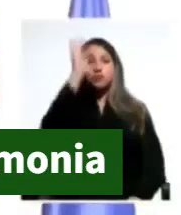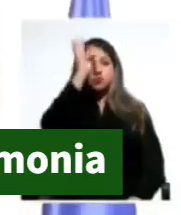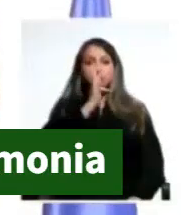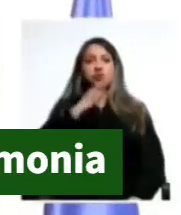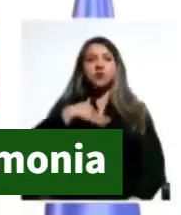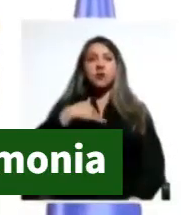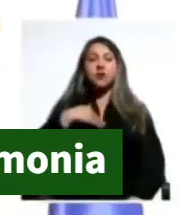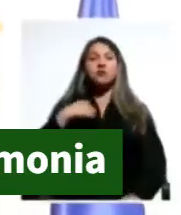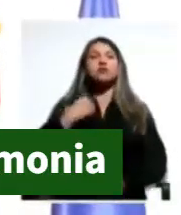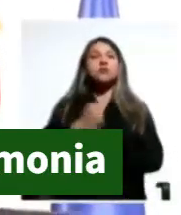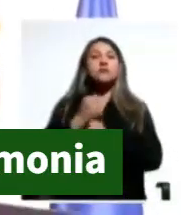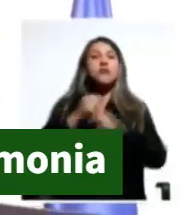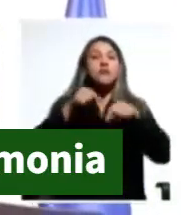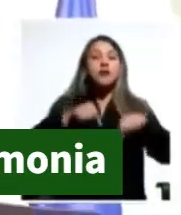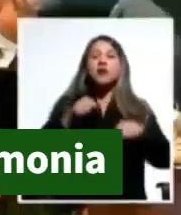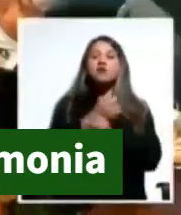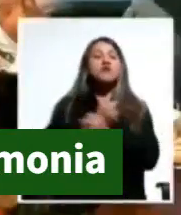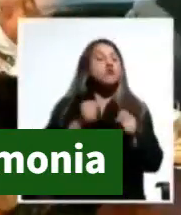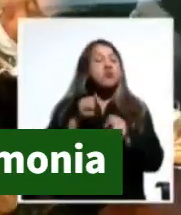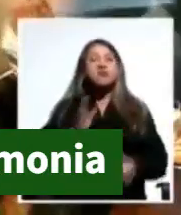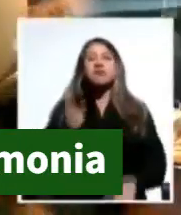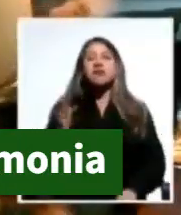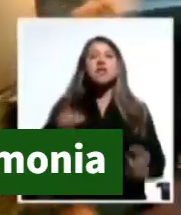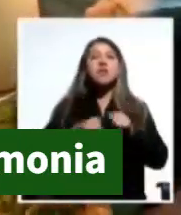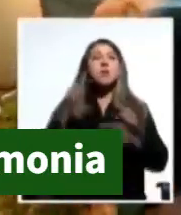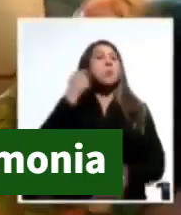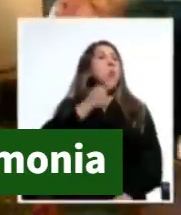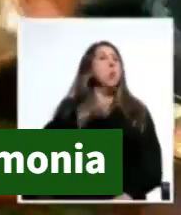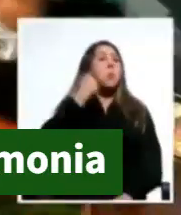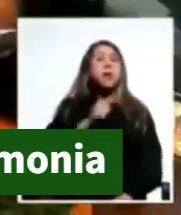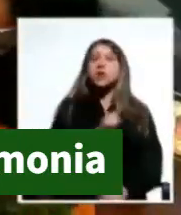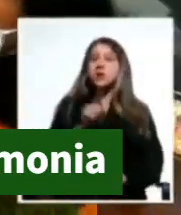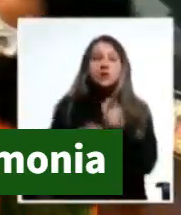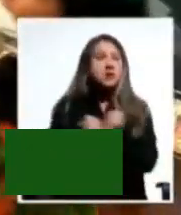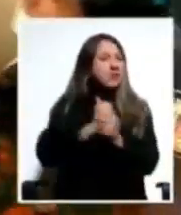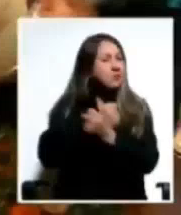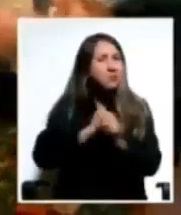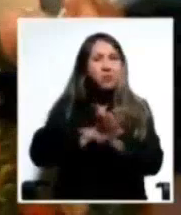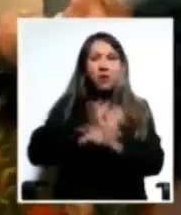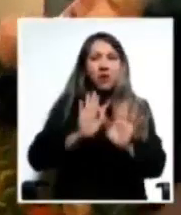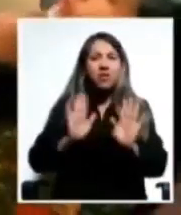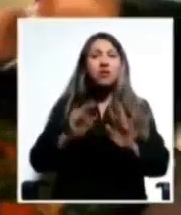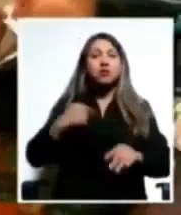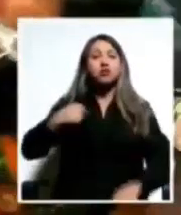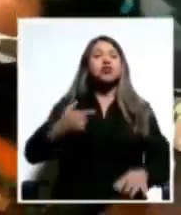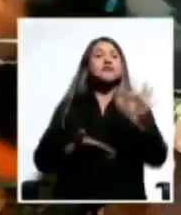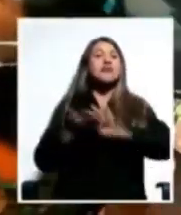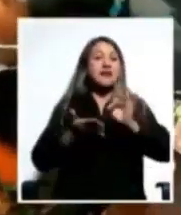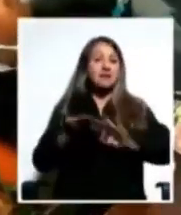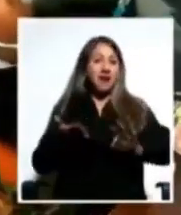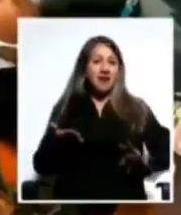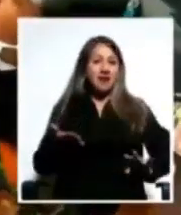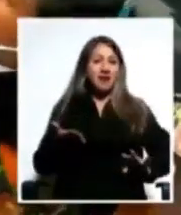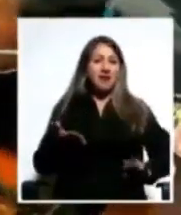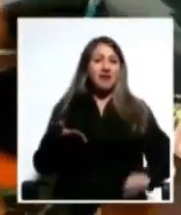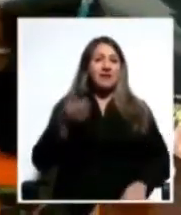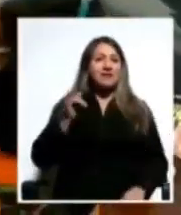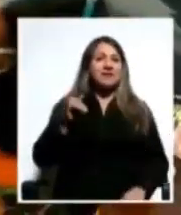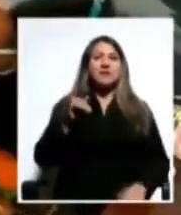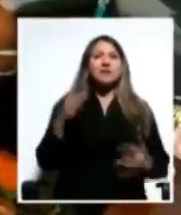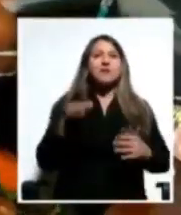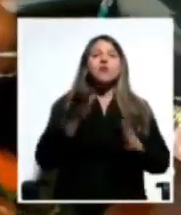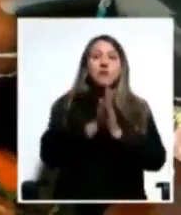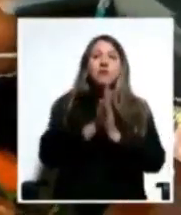¿Ah? No siga, simplemente para. No. Para, llevamos 30 años, podemos esperar un día, un año si queréis. Bueno. Pero